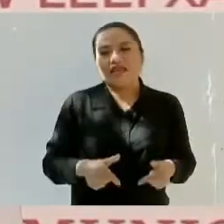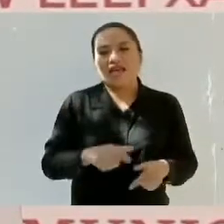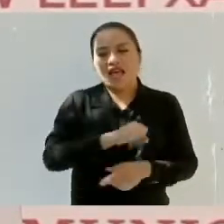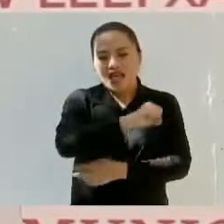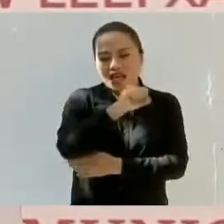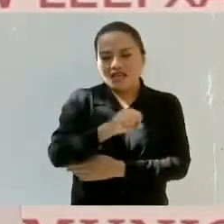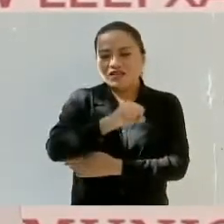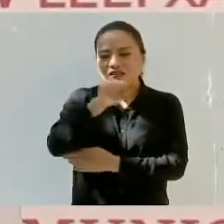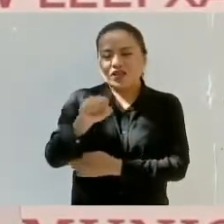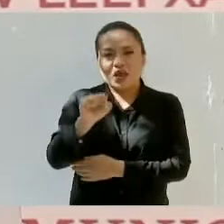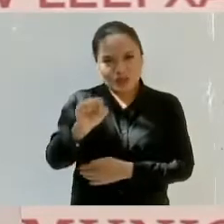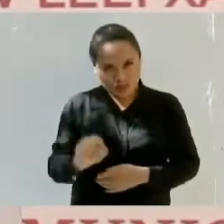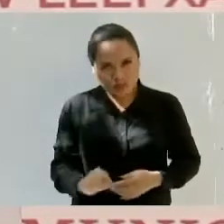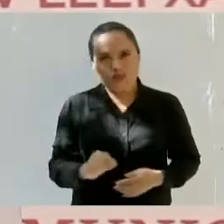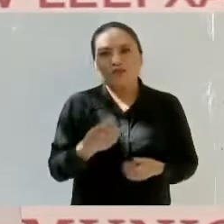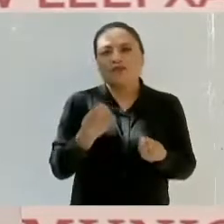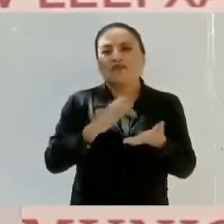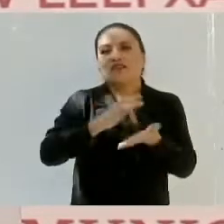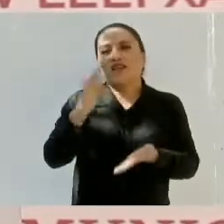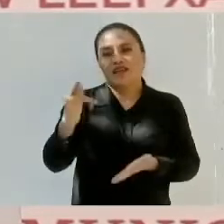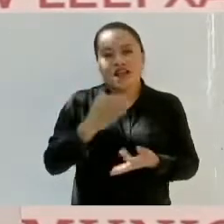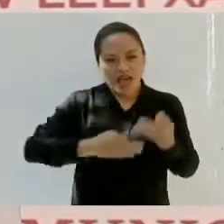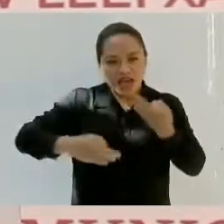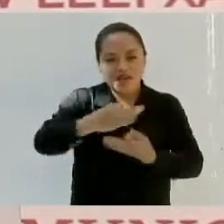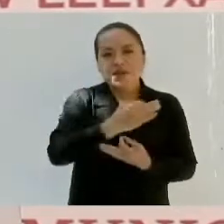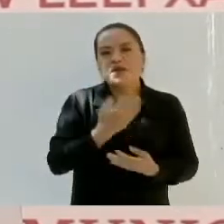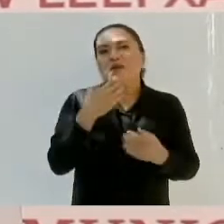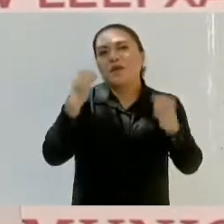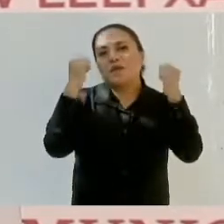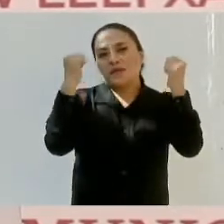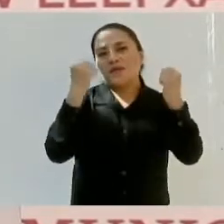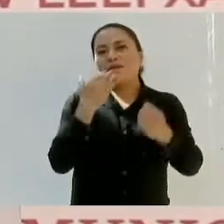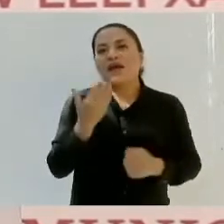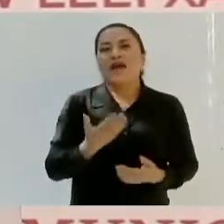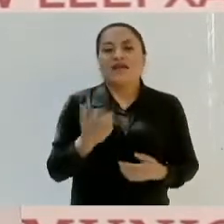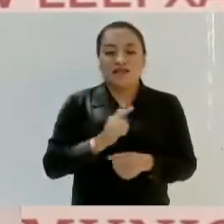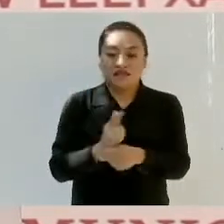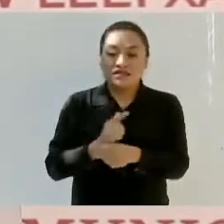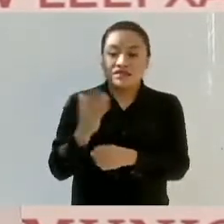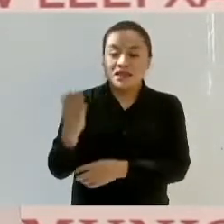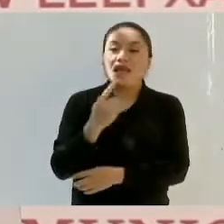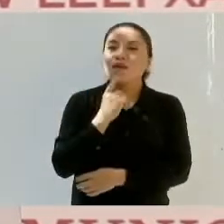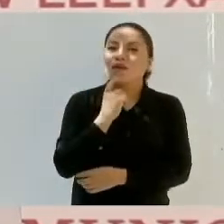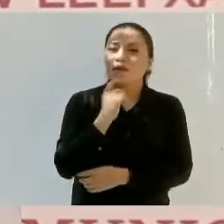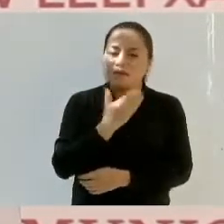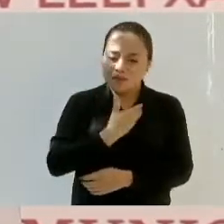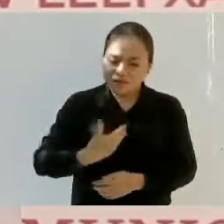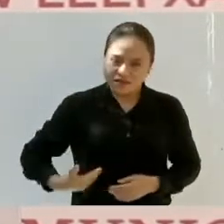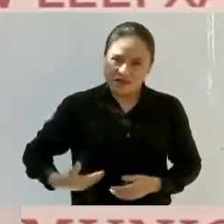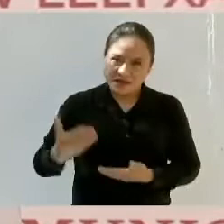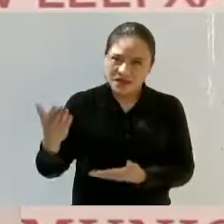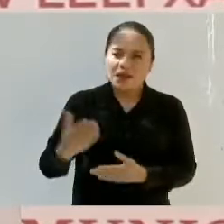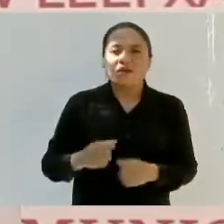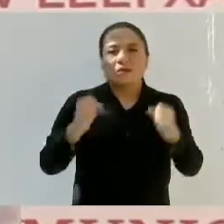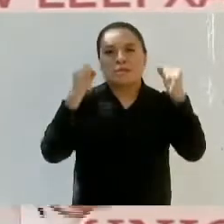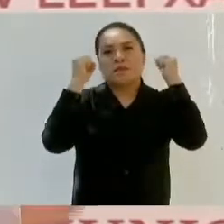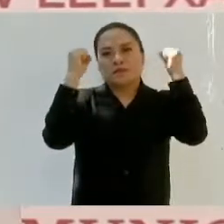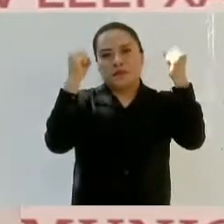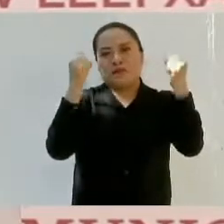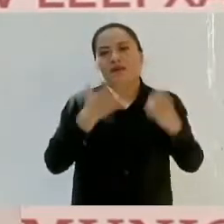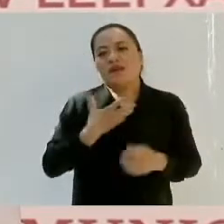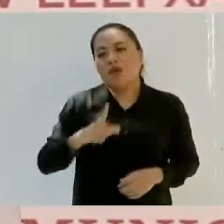Así que muchas gracias a todos, y que viva nuestro presidente Andrés Manuel López Obrador, que viva